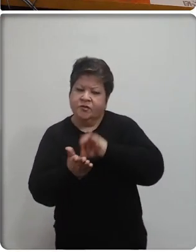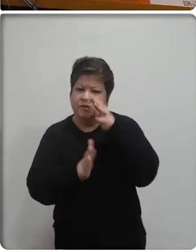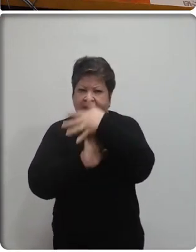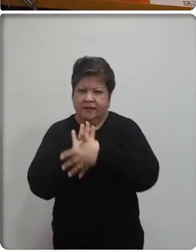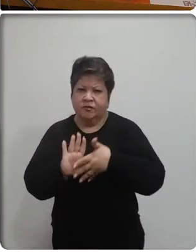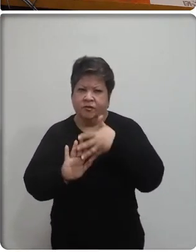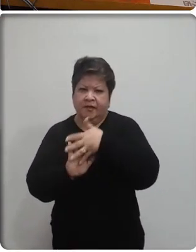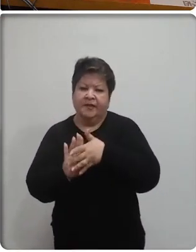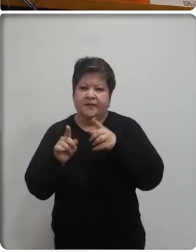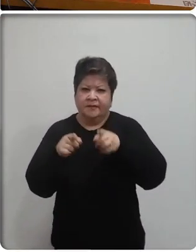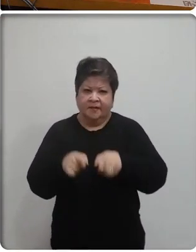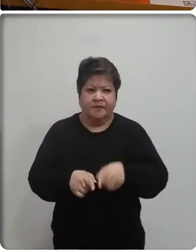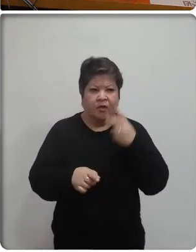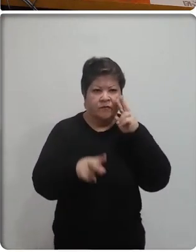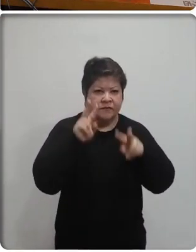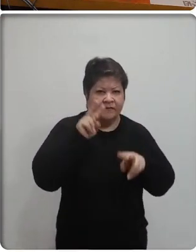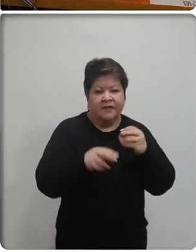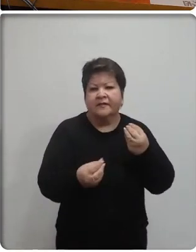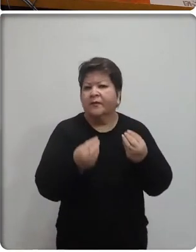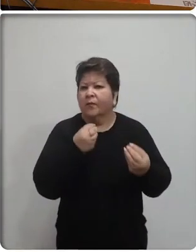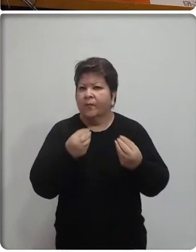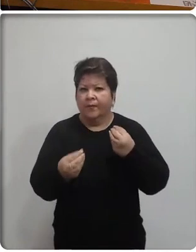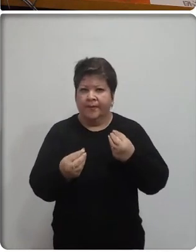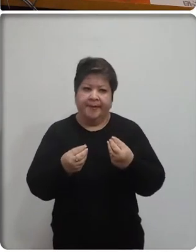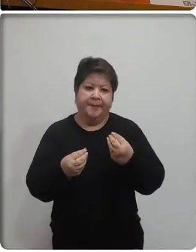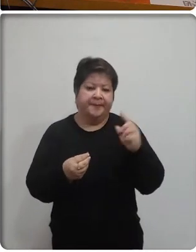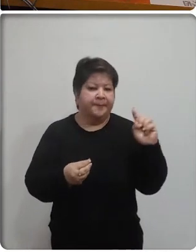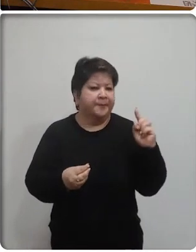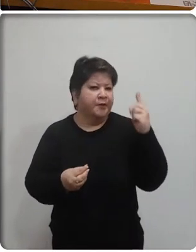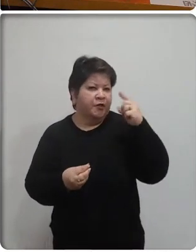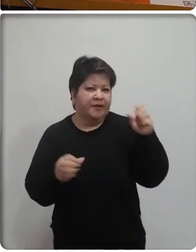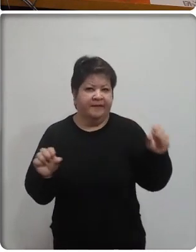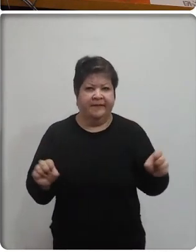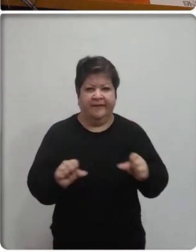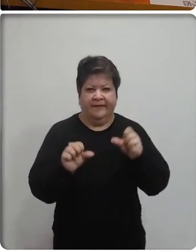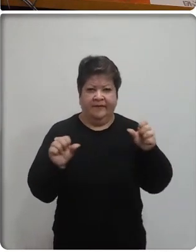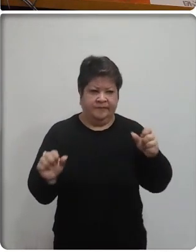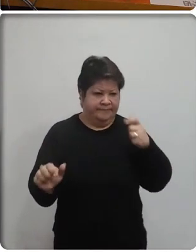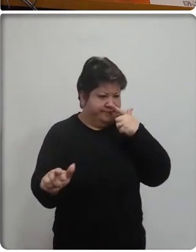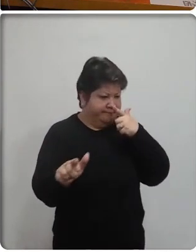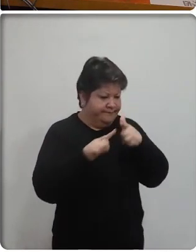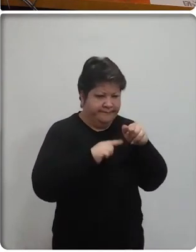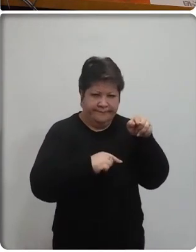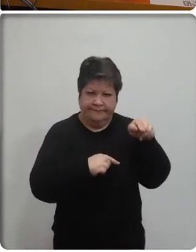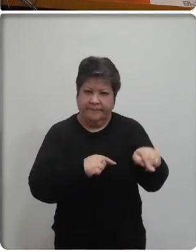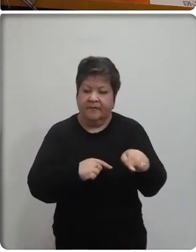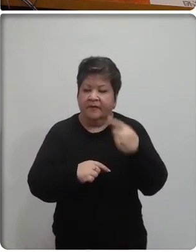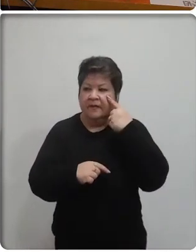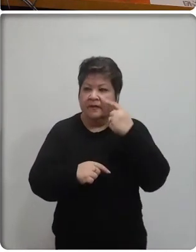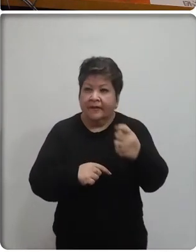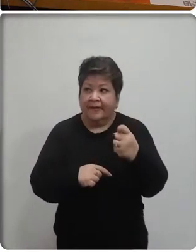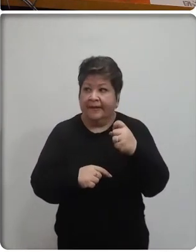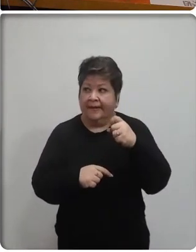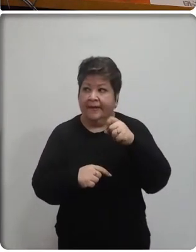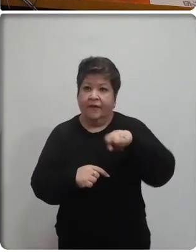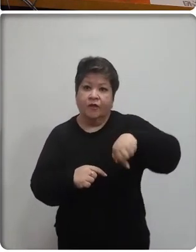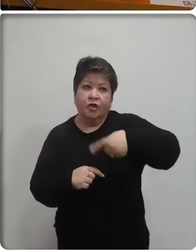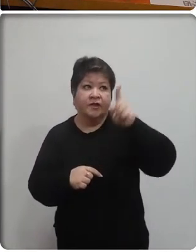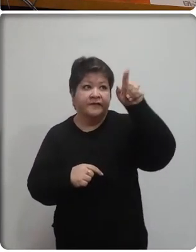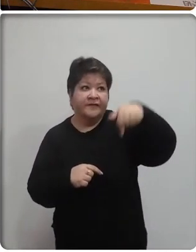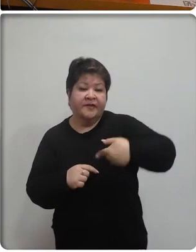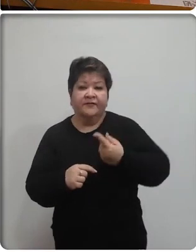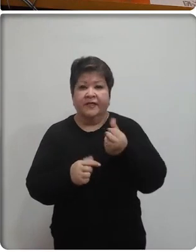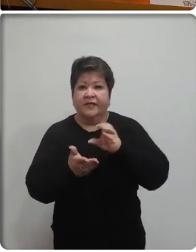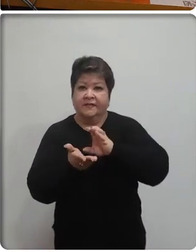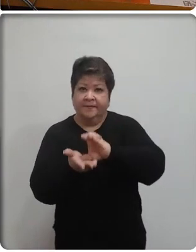en los efectores del país, identificar y proponer prioridades de acción, identificar las fuentes de financiamiento de las